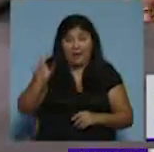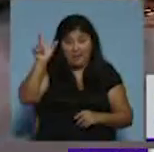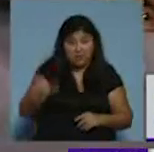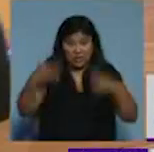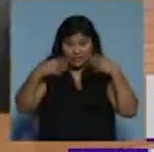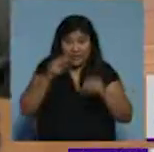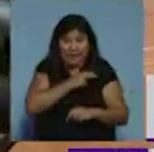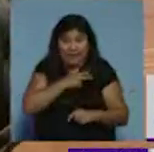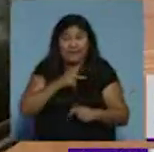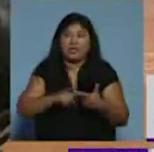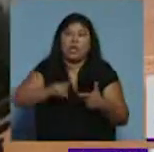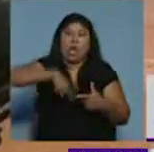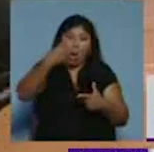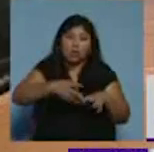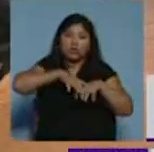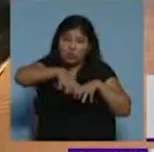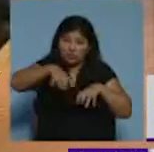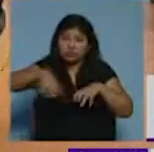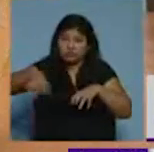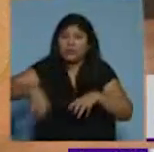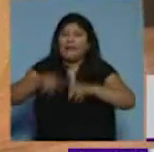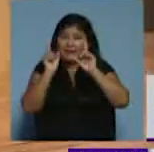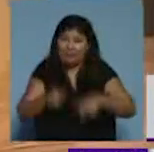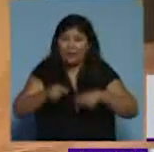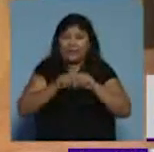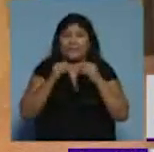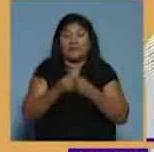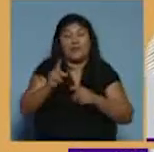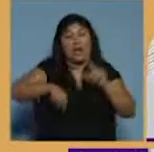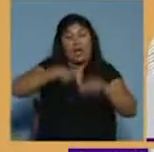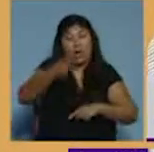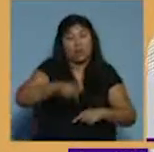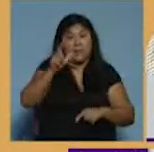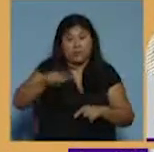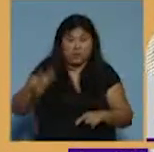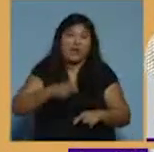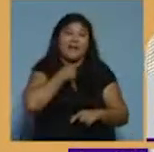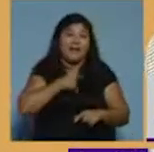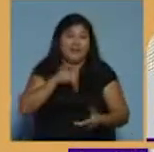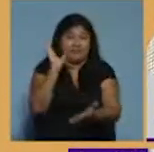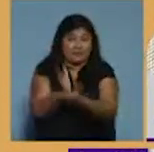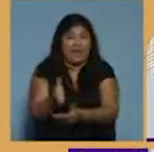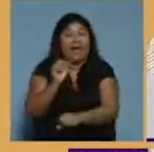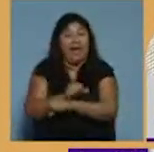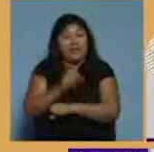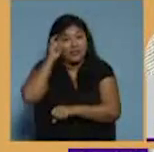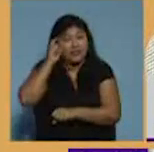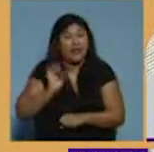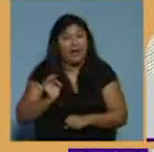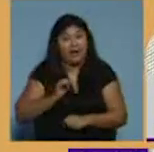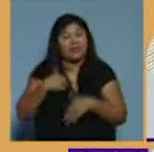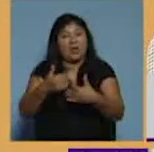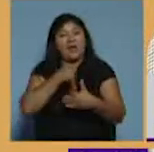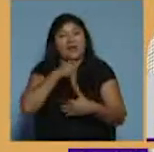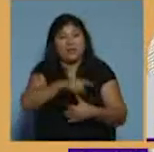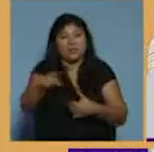otros grupos el grupo más allegado habíamos pedido penas superiores a los diez años para el resto de los integrantes de